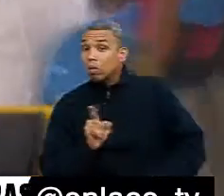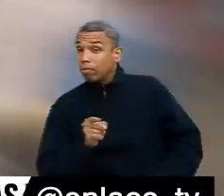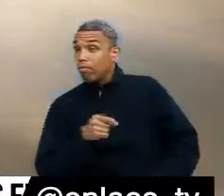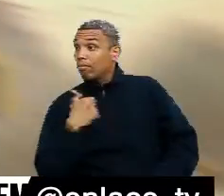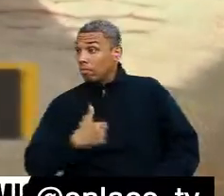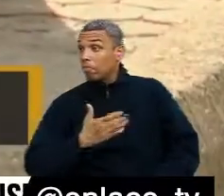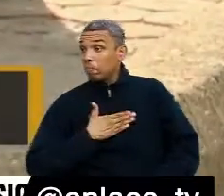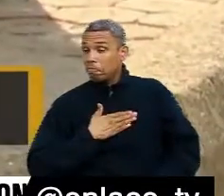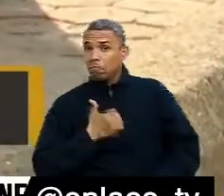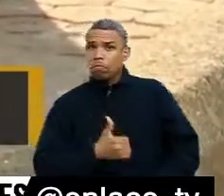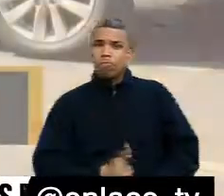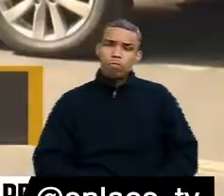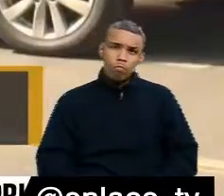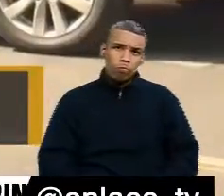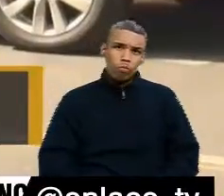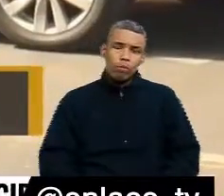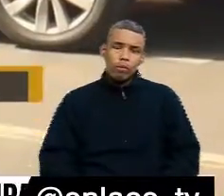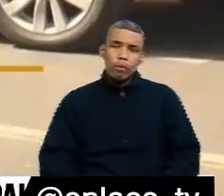respecto.